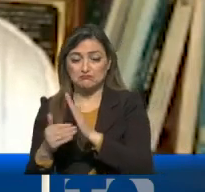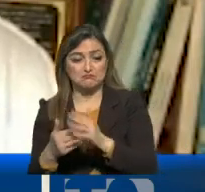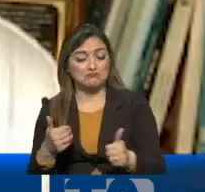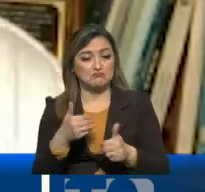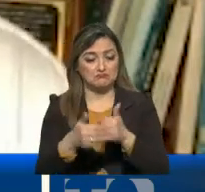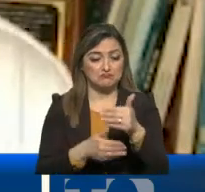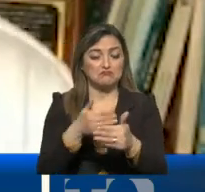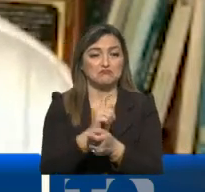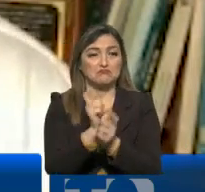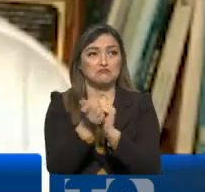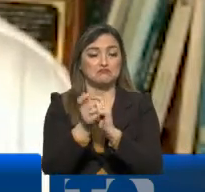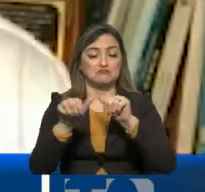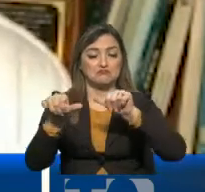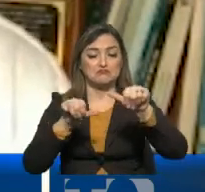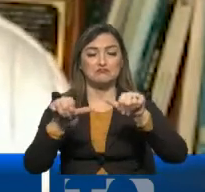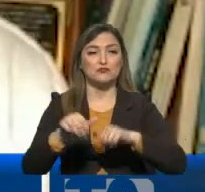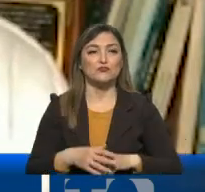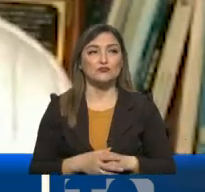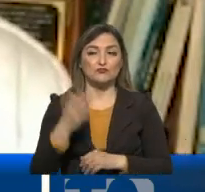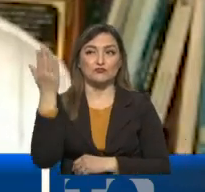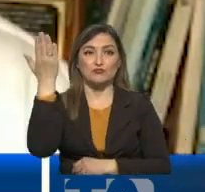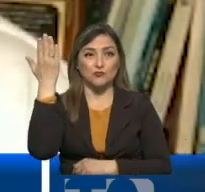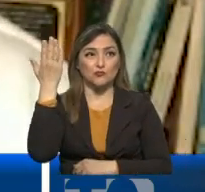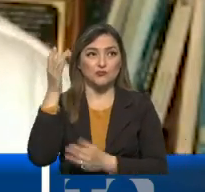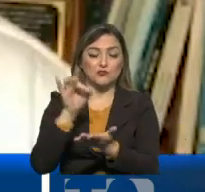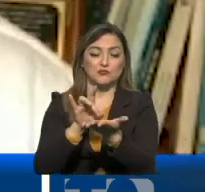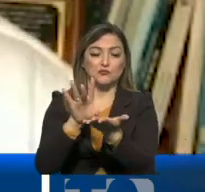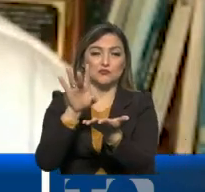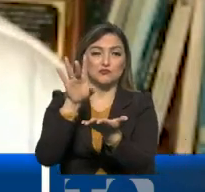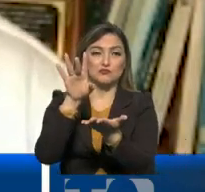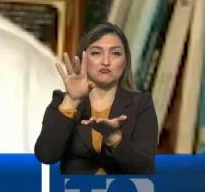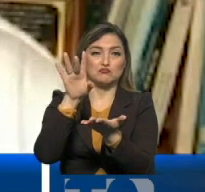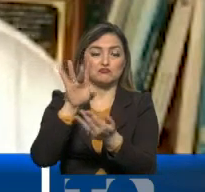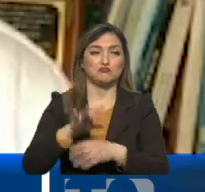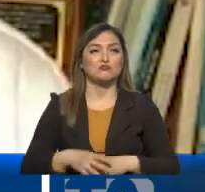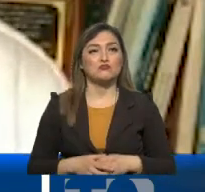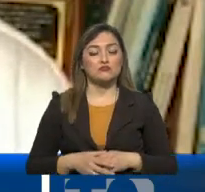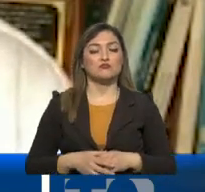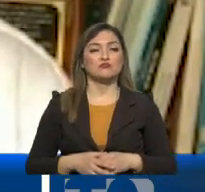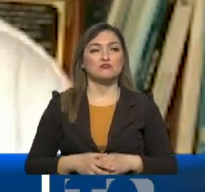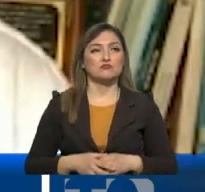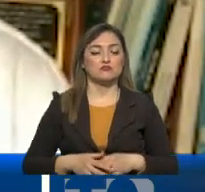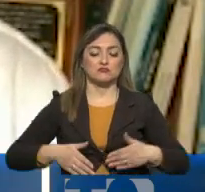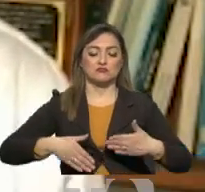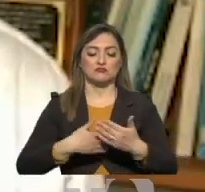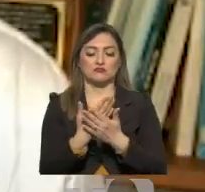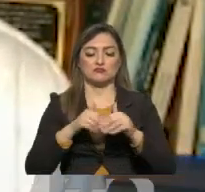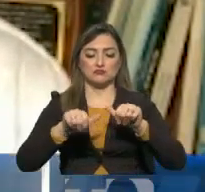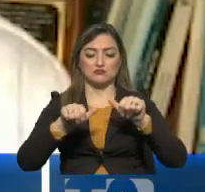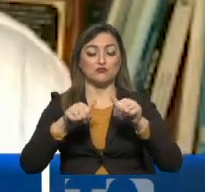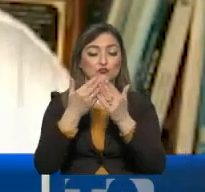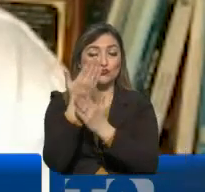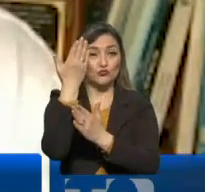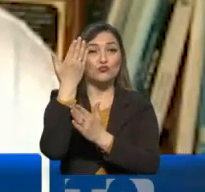proceso de cambio de administración. Hay un alcalde removido, cuando asuma la nueva administración, el nuevo